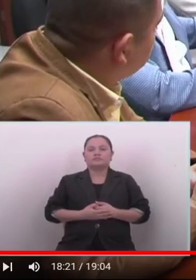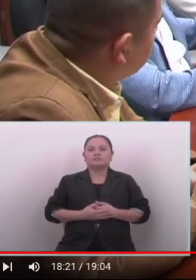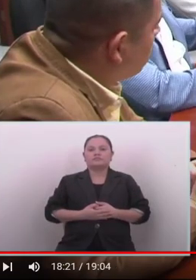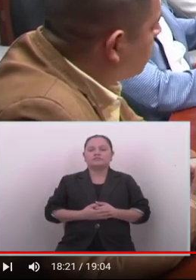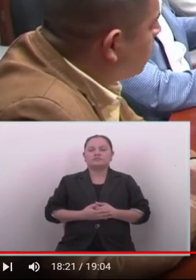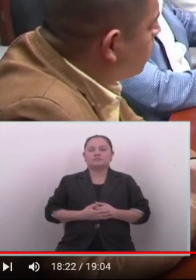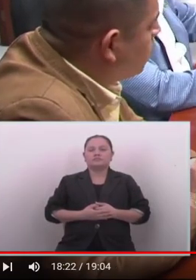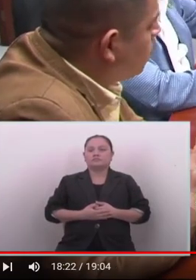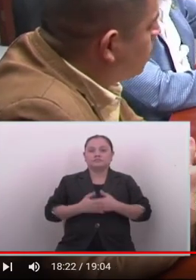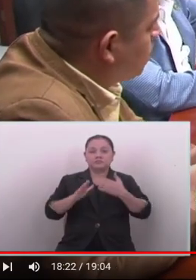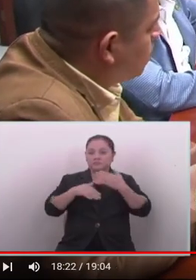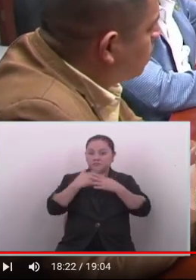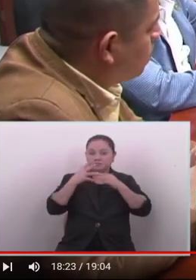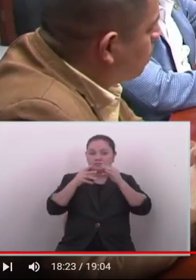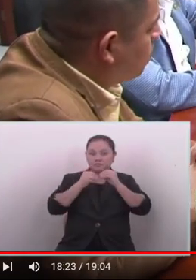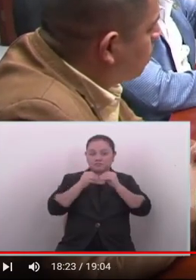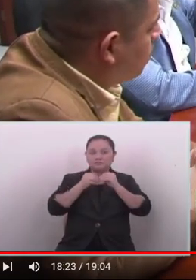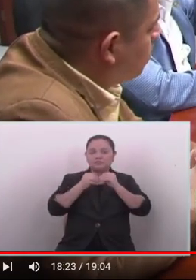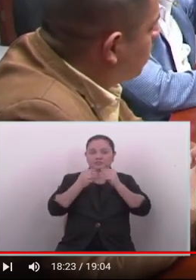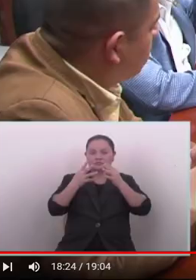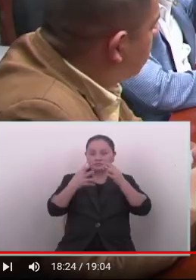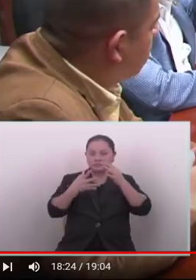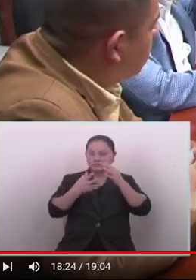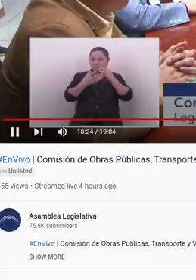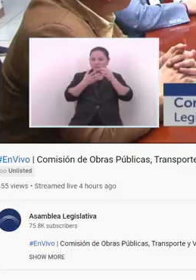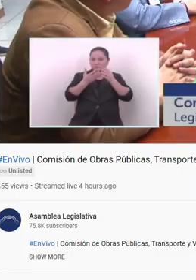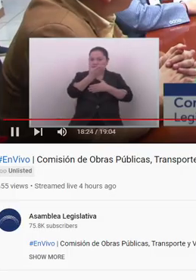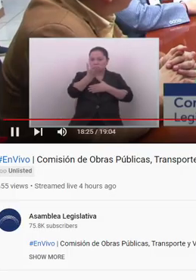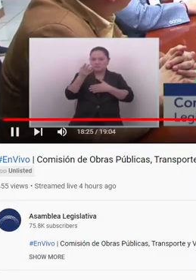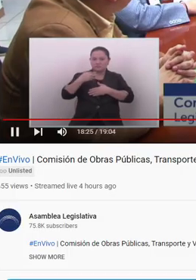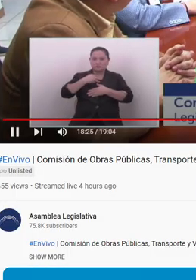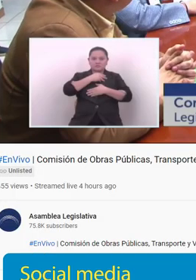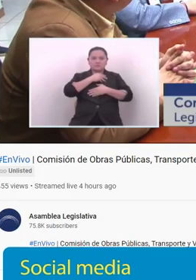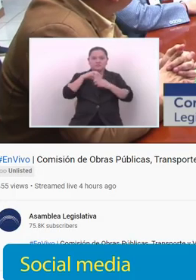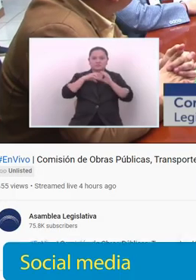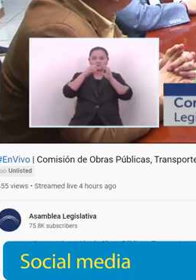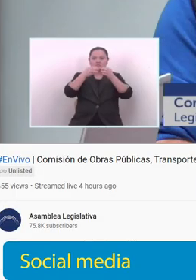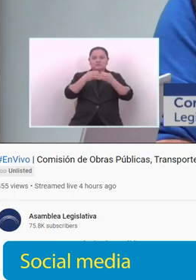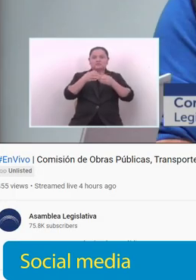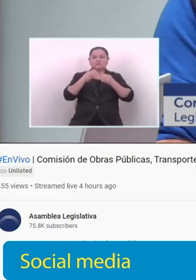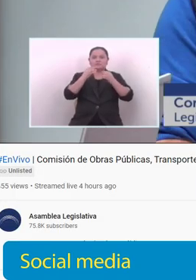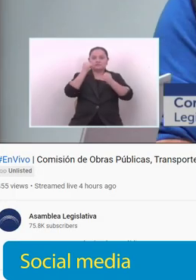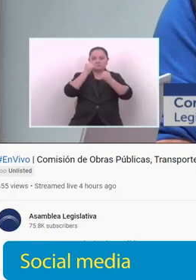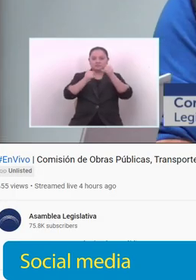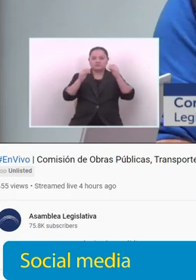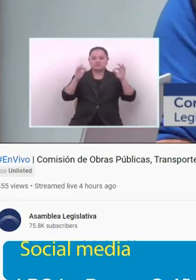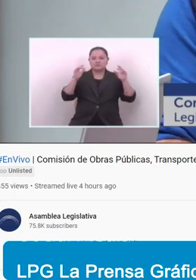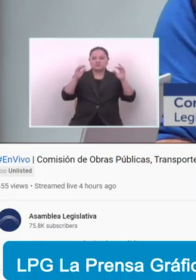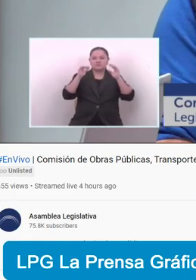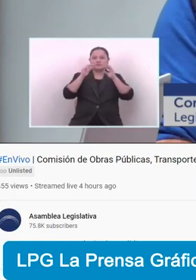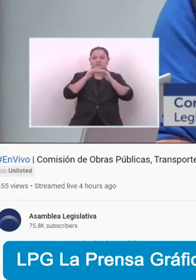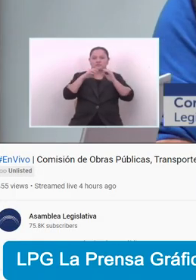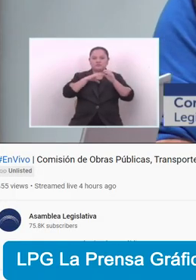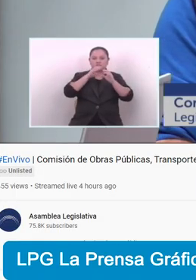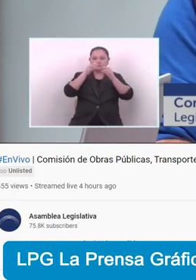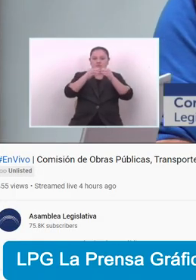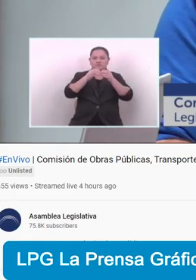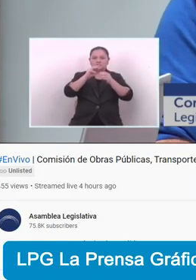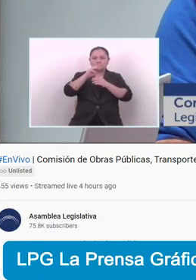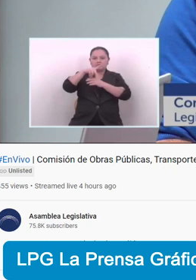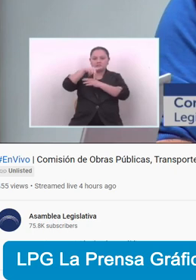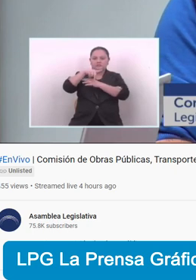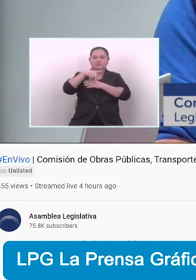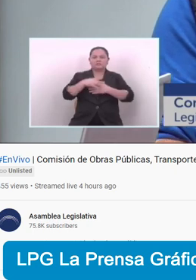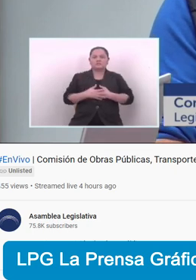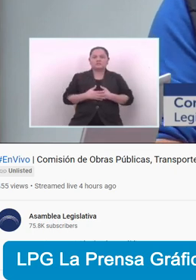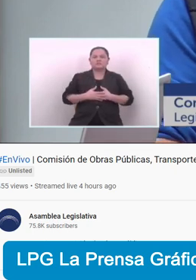Si no hay ninguna otra cosa que agregar por parte de los miembros de la comisión, damos por finalizada la Comisión de Obras Públicas,